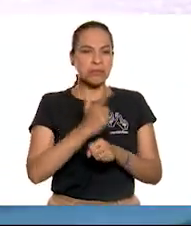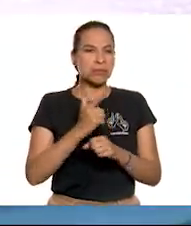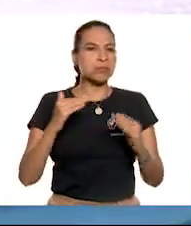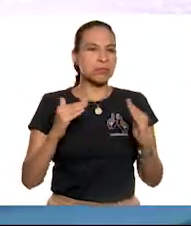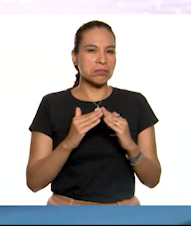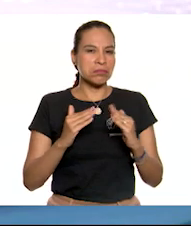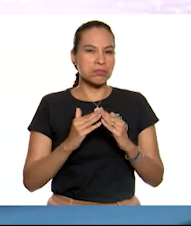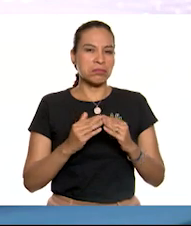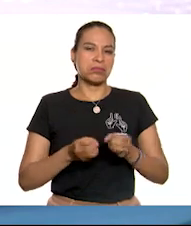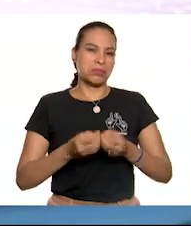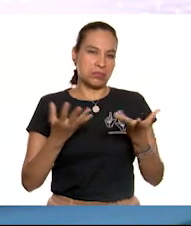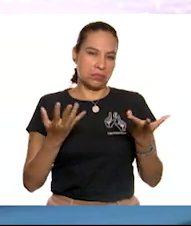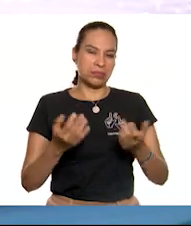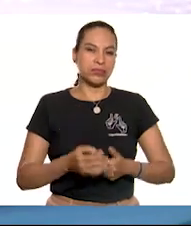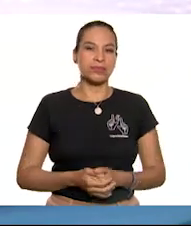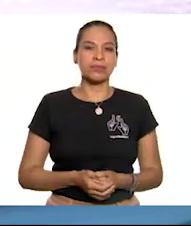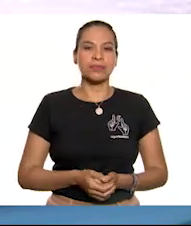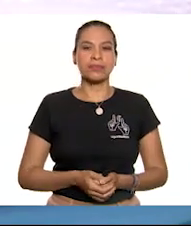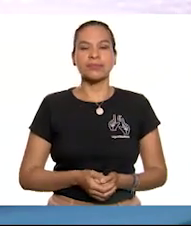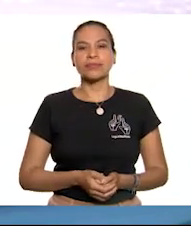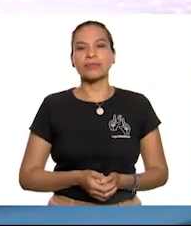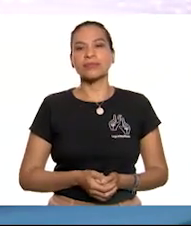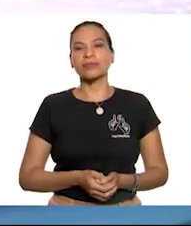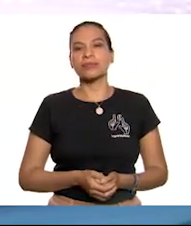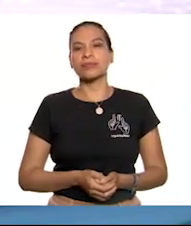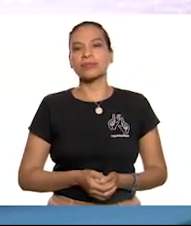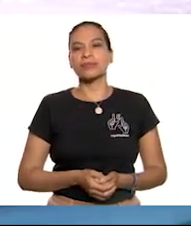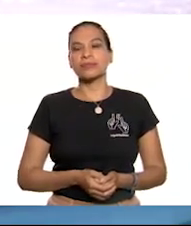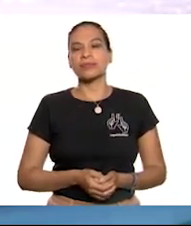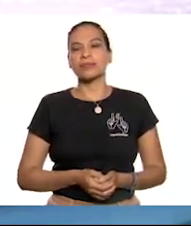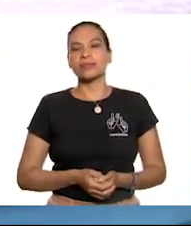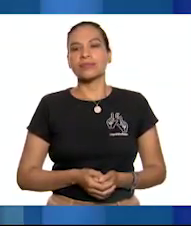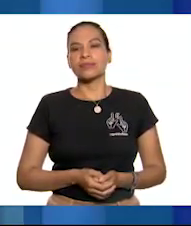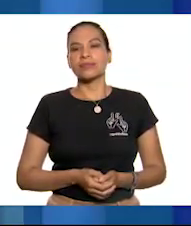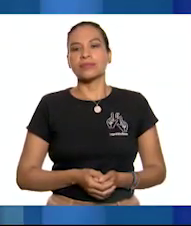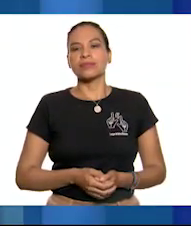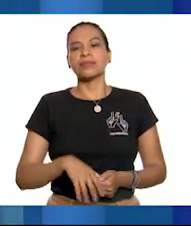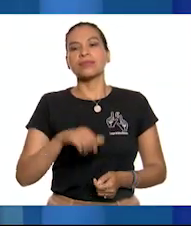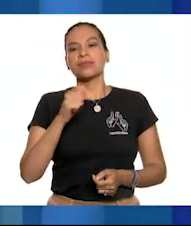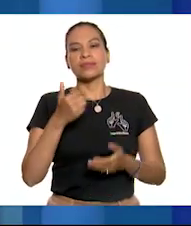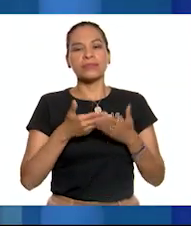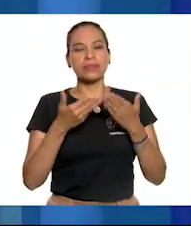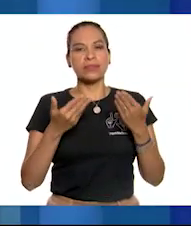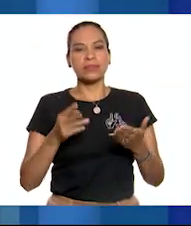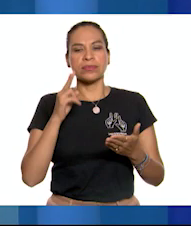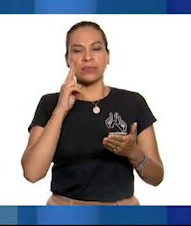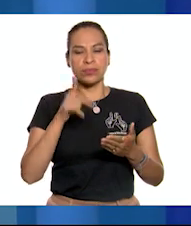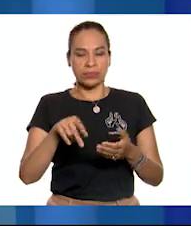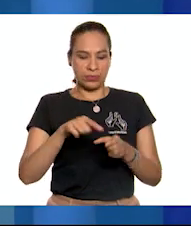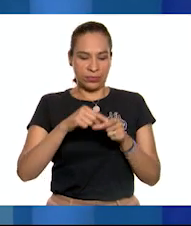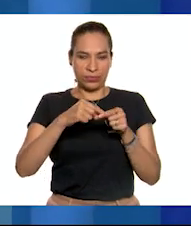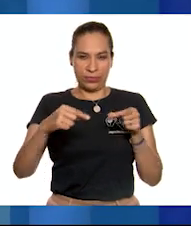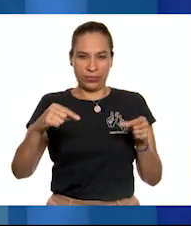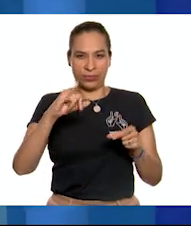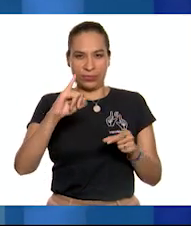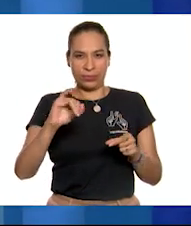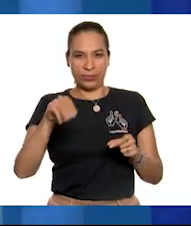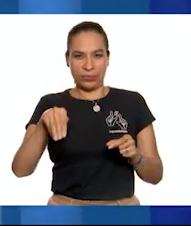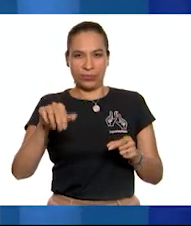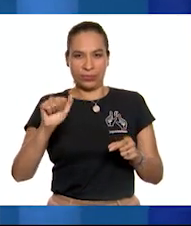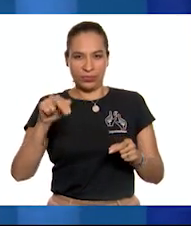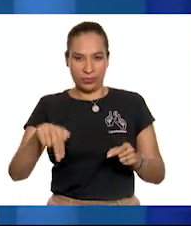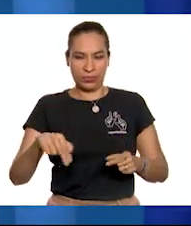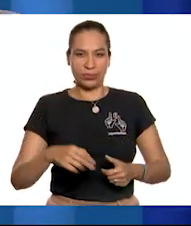casa. Así es. Exacto. Y bueno, pasamos ahora nuestro imán.